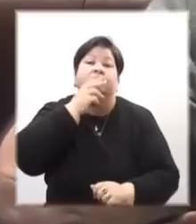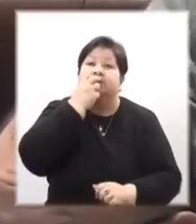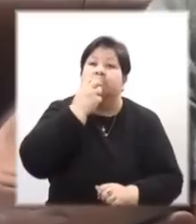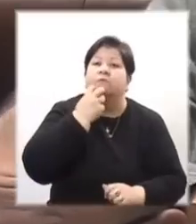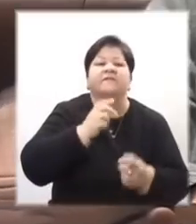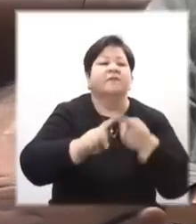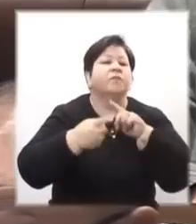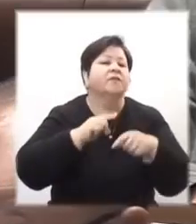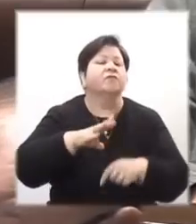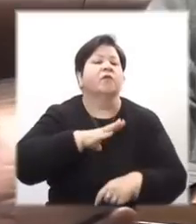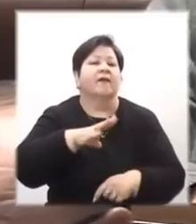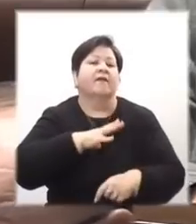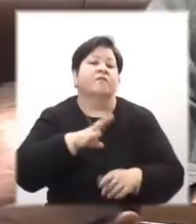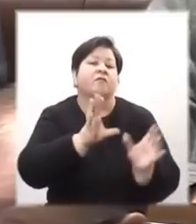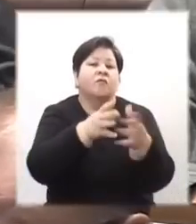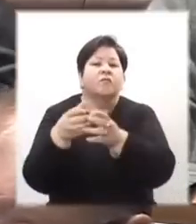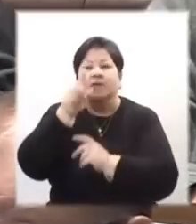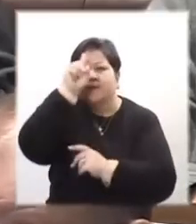internacionales?